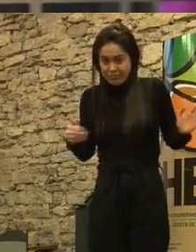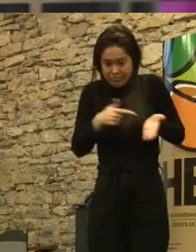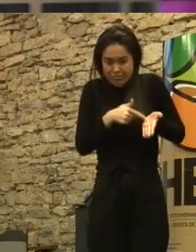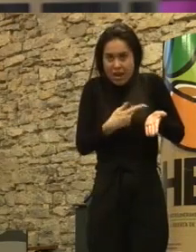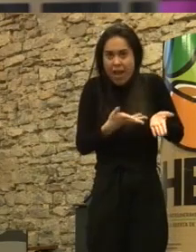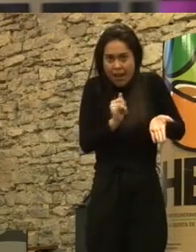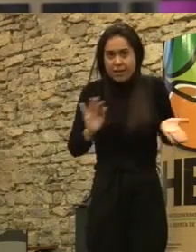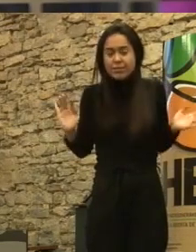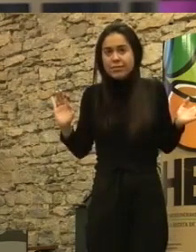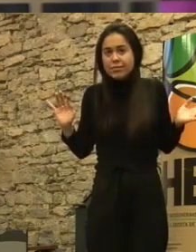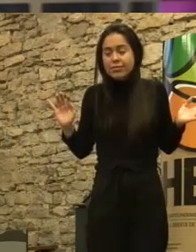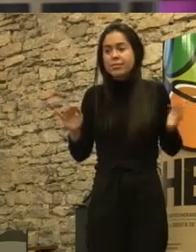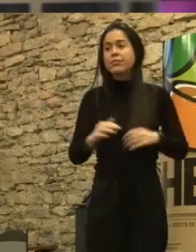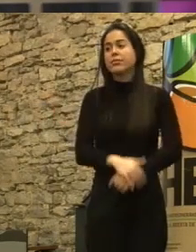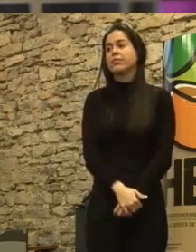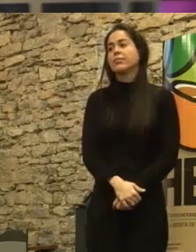es